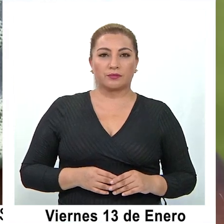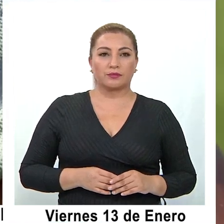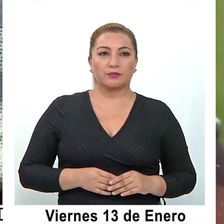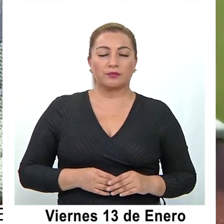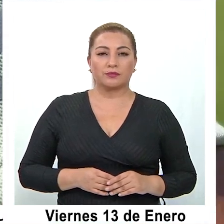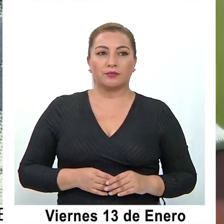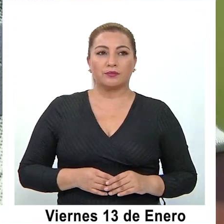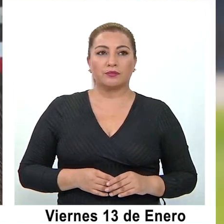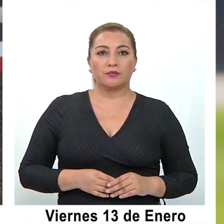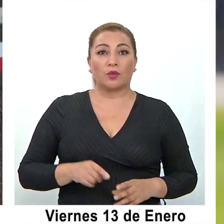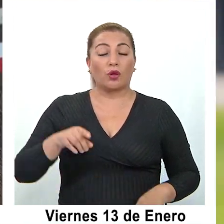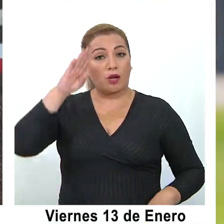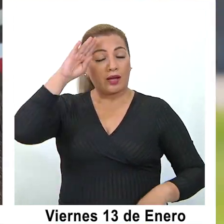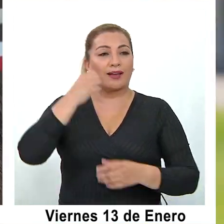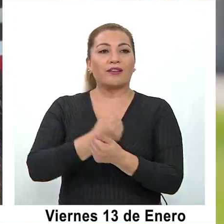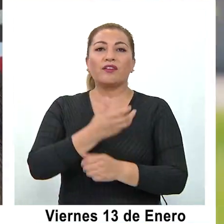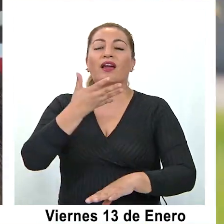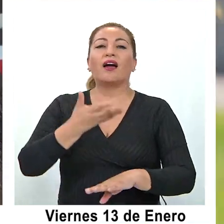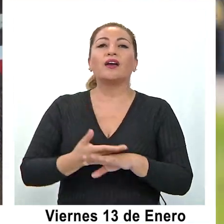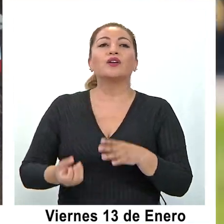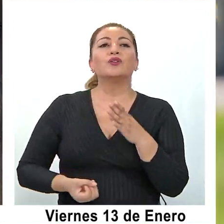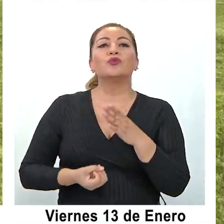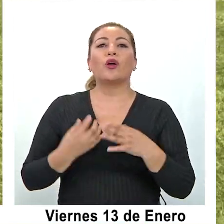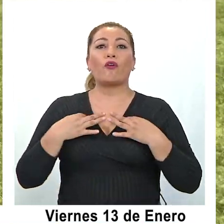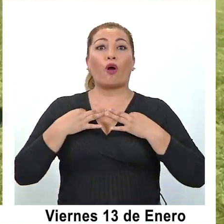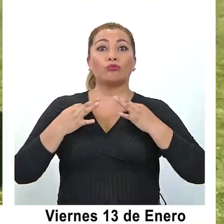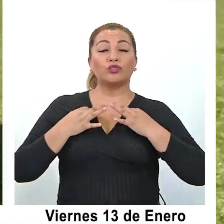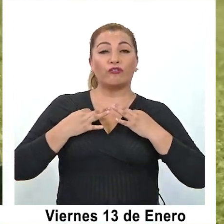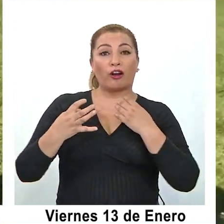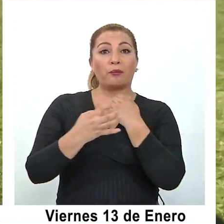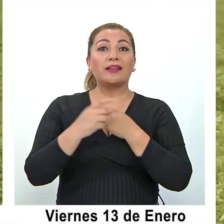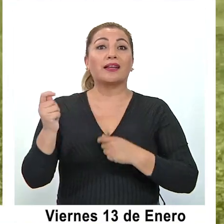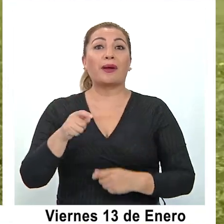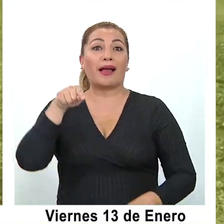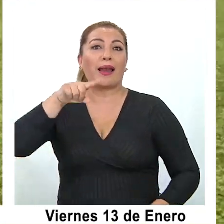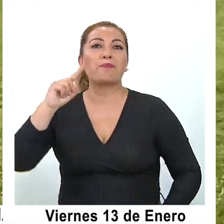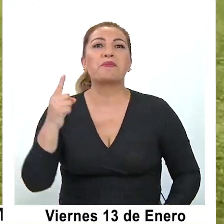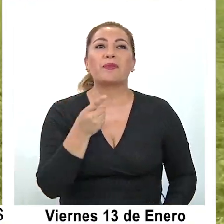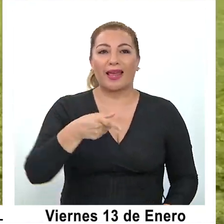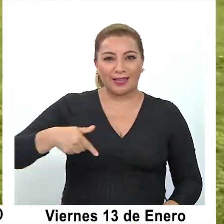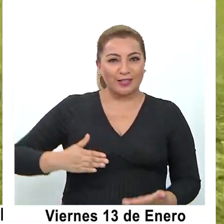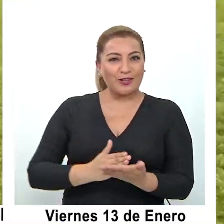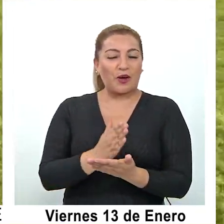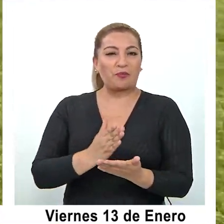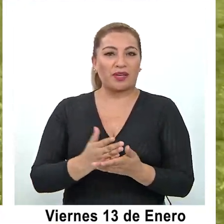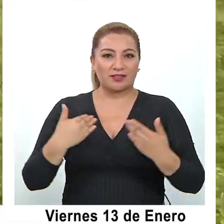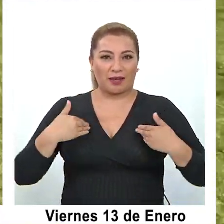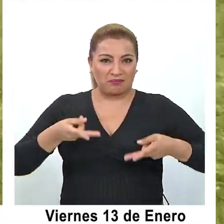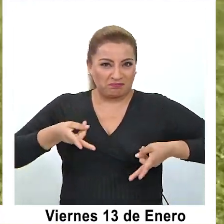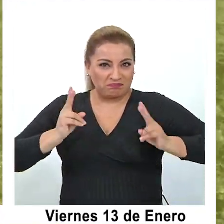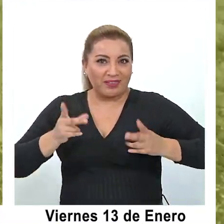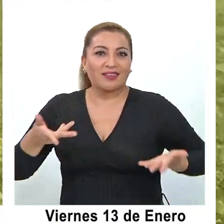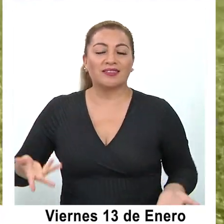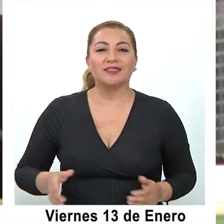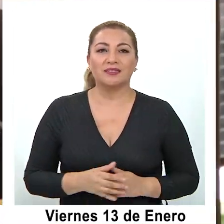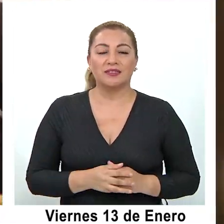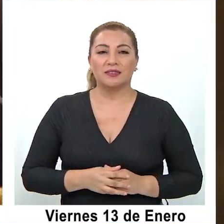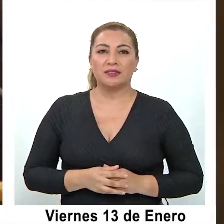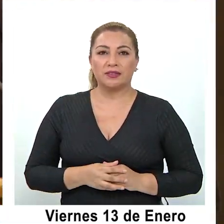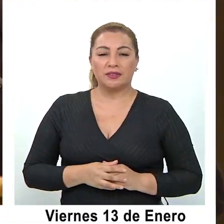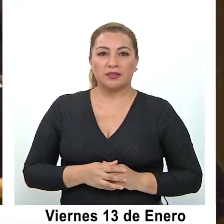A partir de hoy Carabineros contará con un nuevo uniforme y trapacá es la primera región donde comenzará a utilizarse la indumentaria.